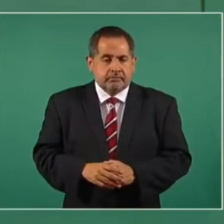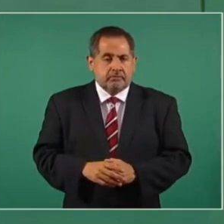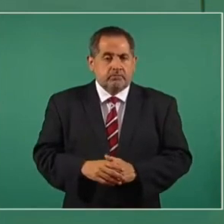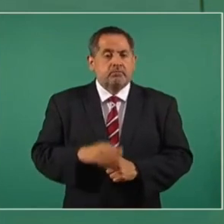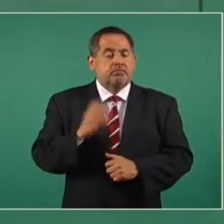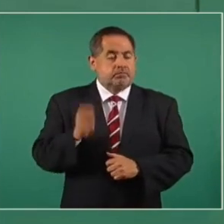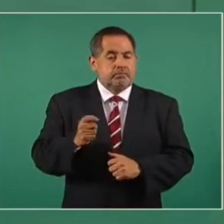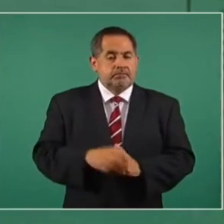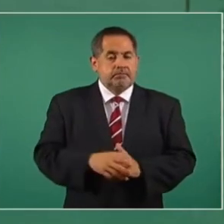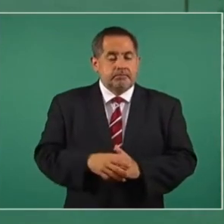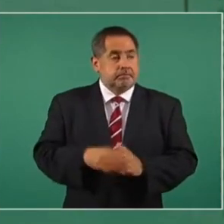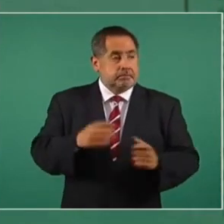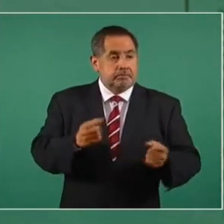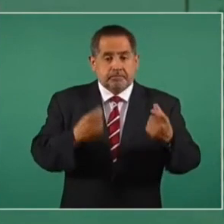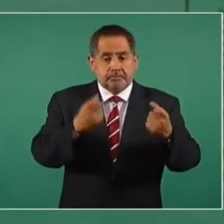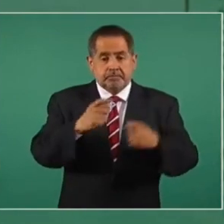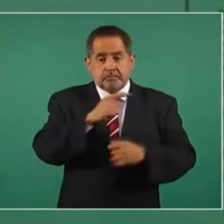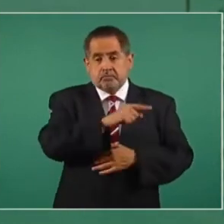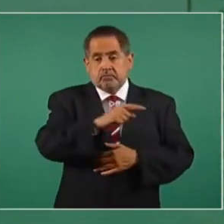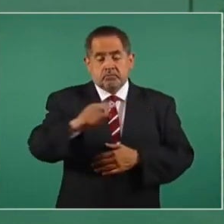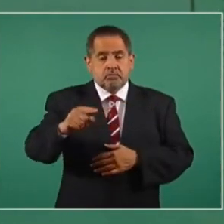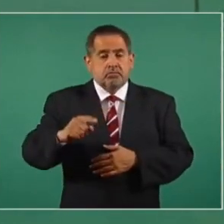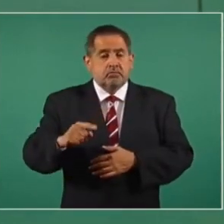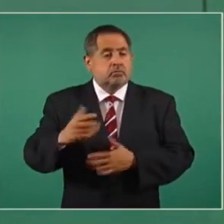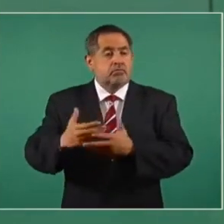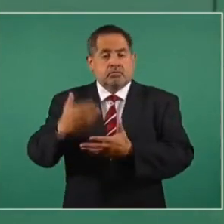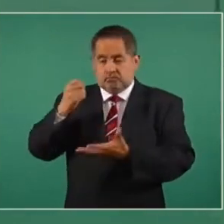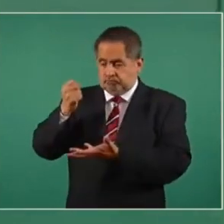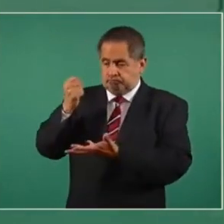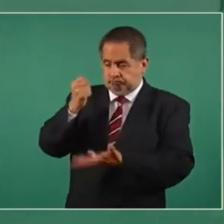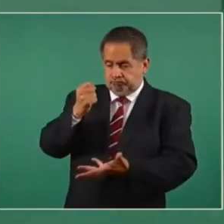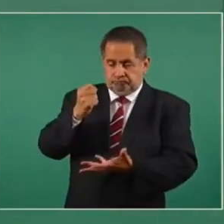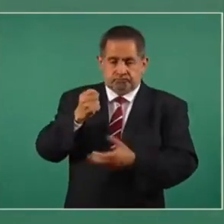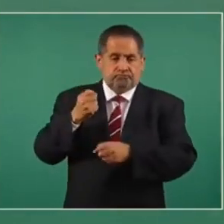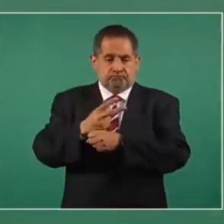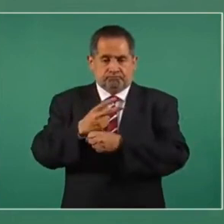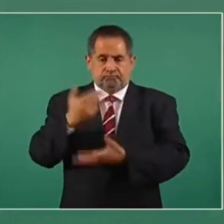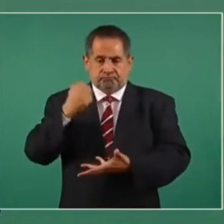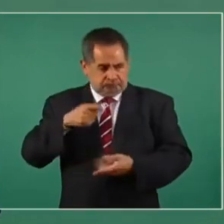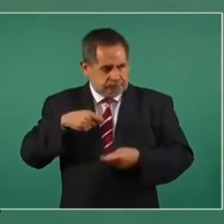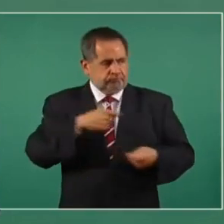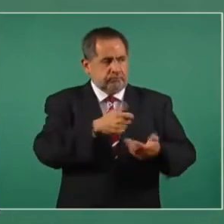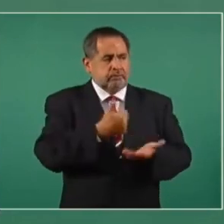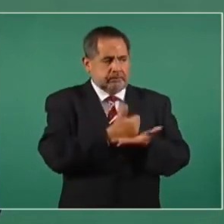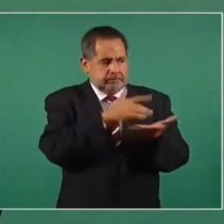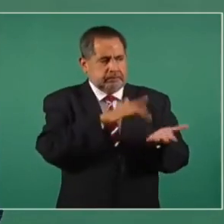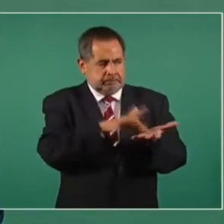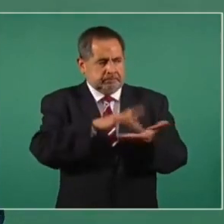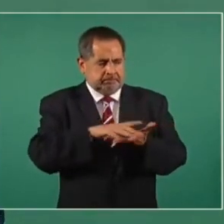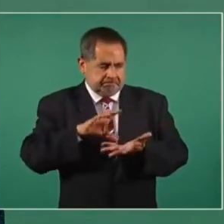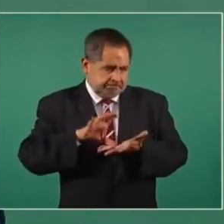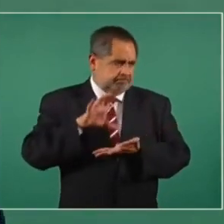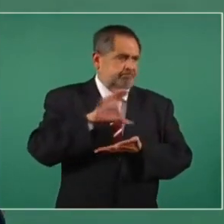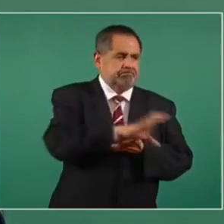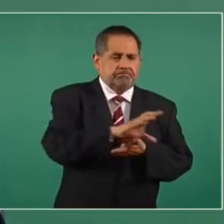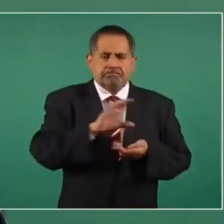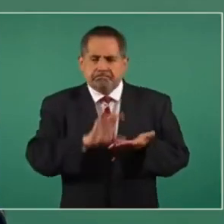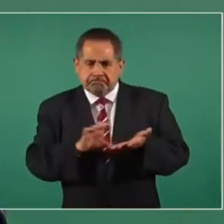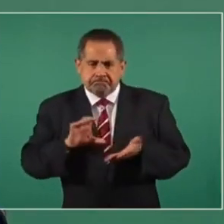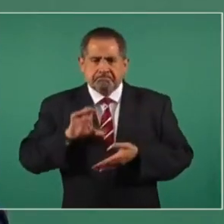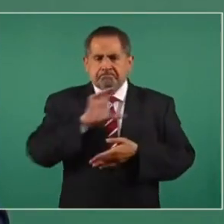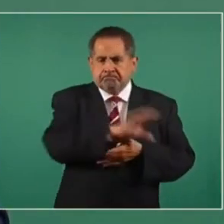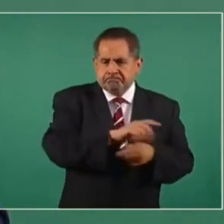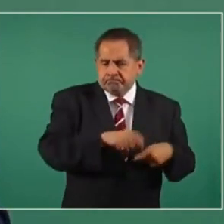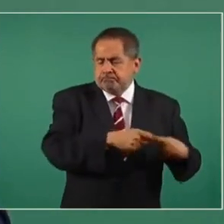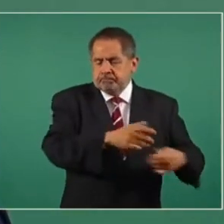porque hay casos en donde se entregó por adelantado para ayudar las participaciones